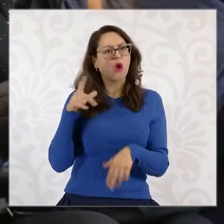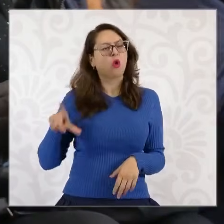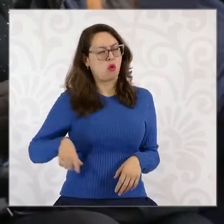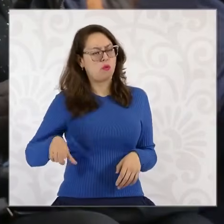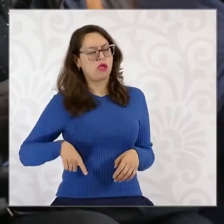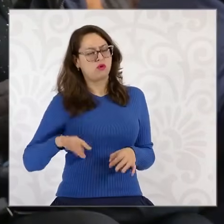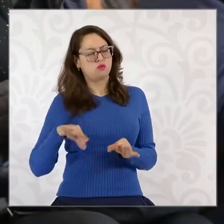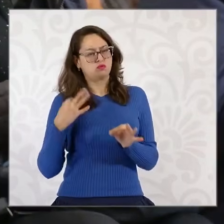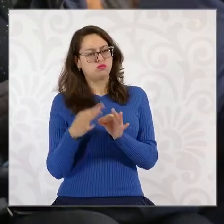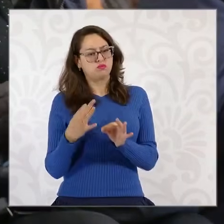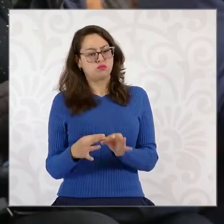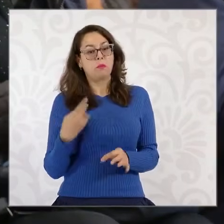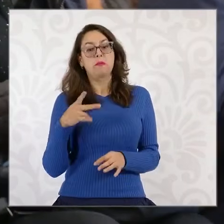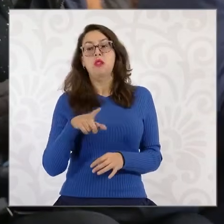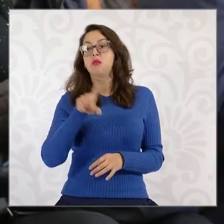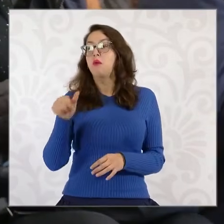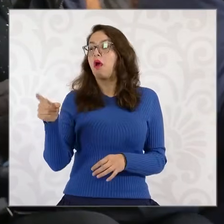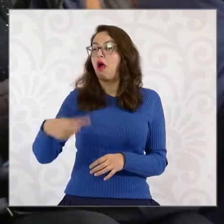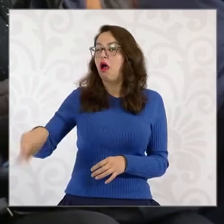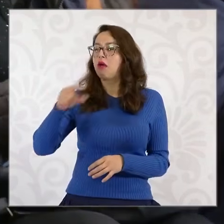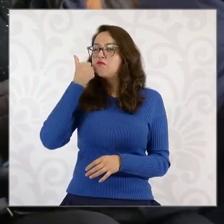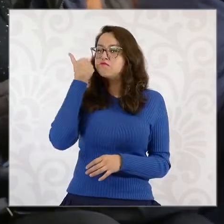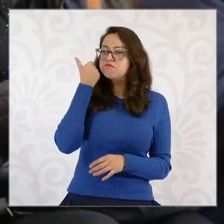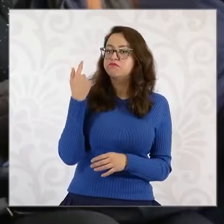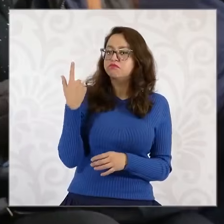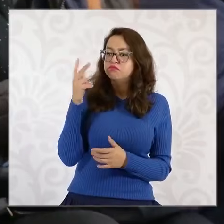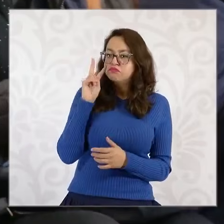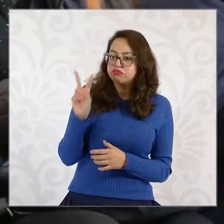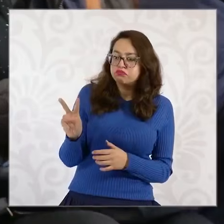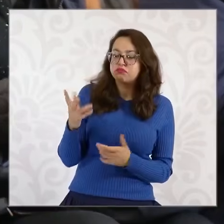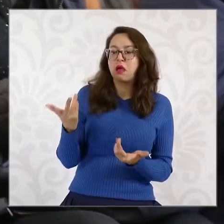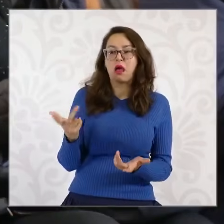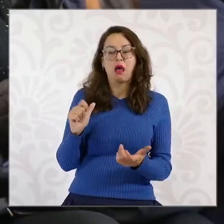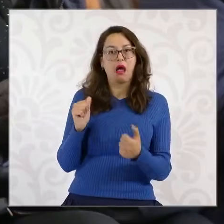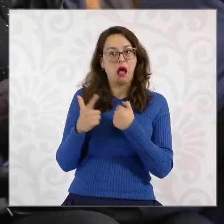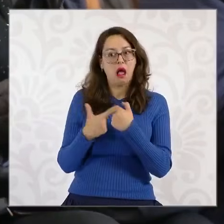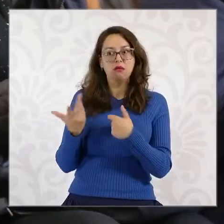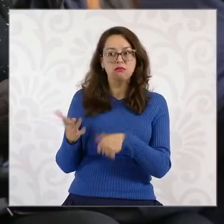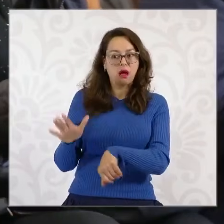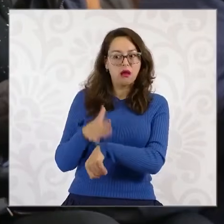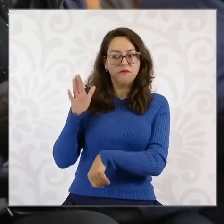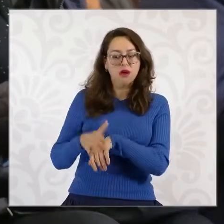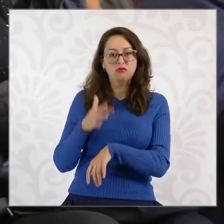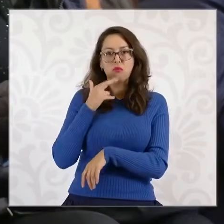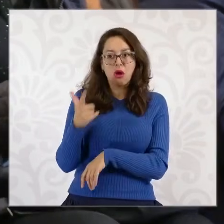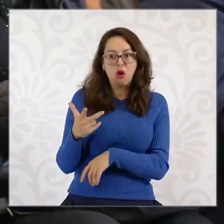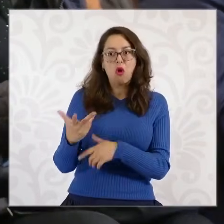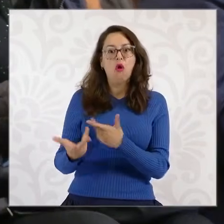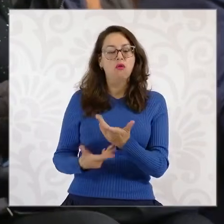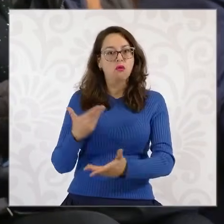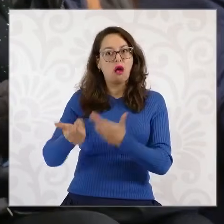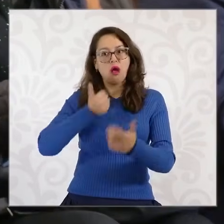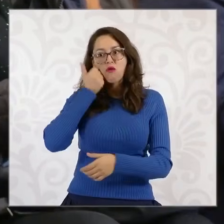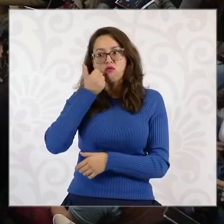verse reflejados, es decir, se han podido registrar mejores calificaciones, mejores promedios, mejores